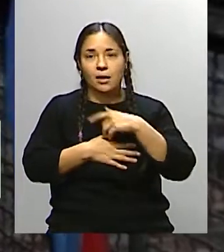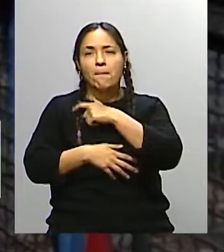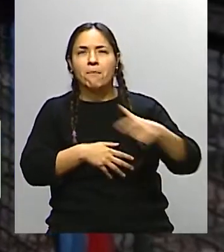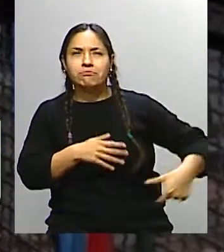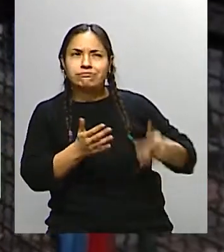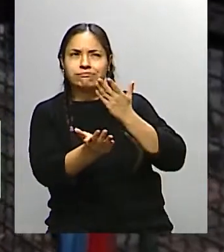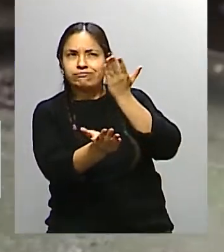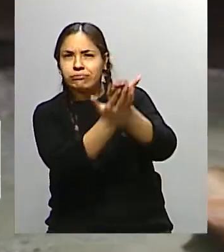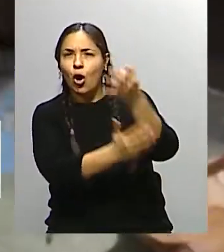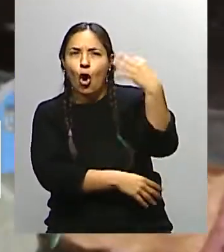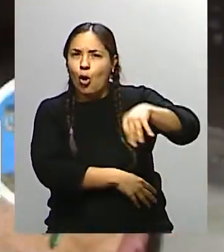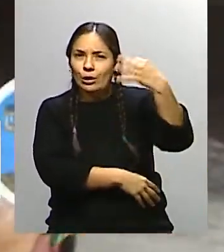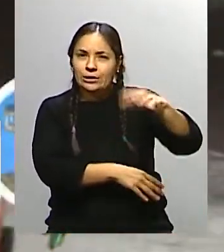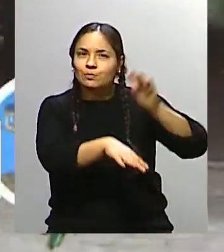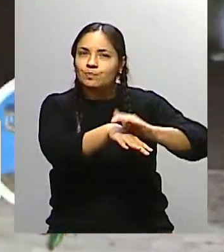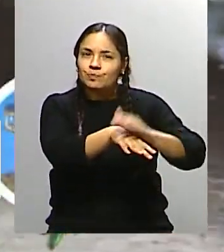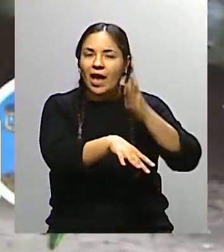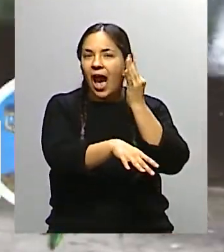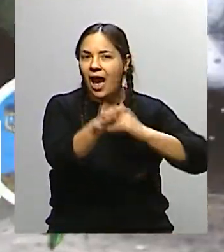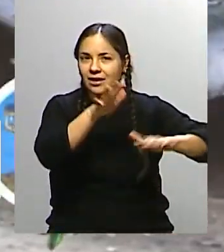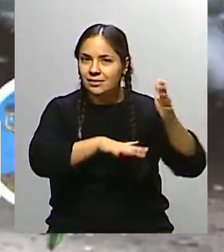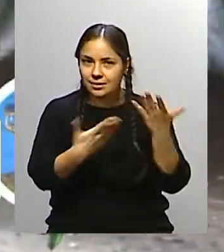políticos que tomen cartas en el asunto.